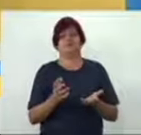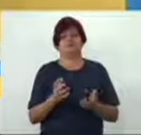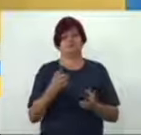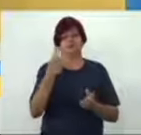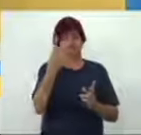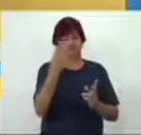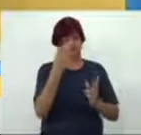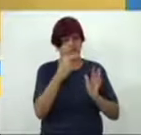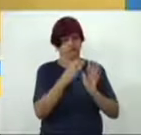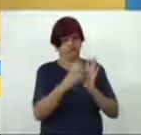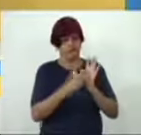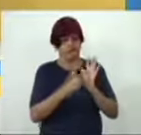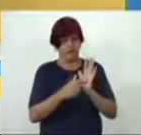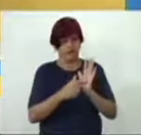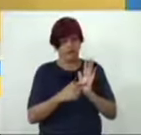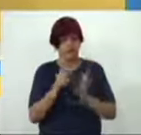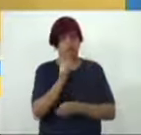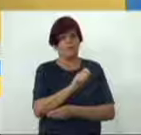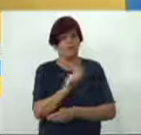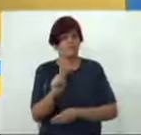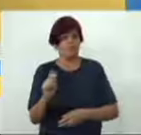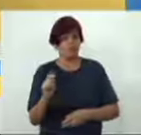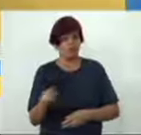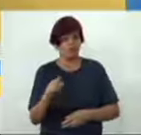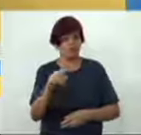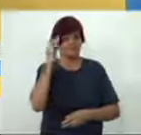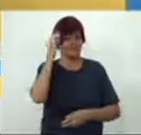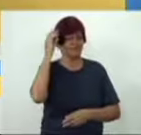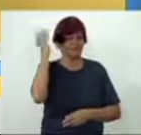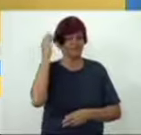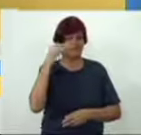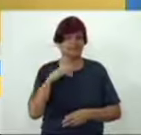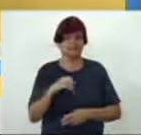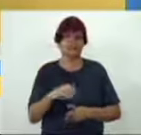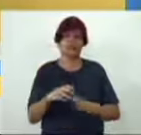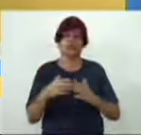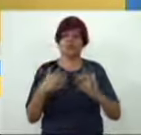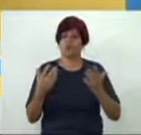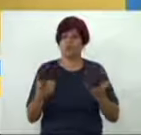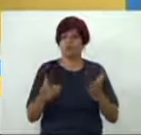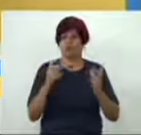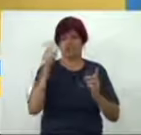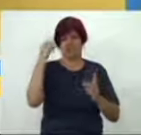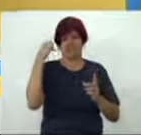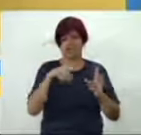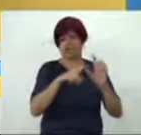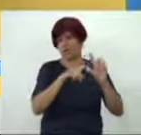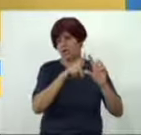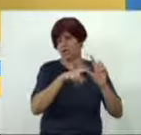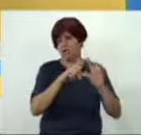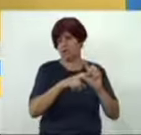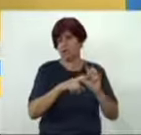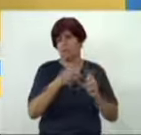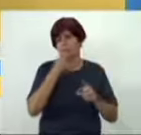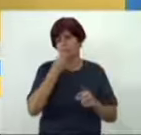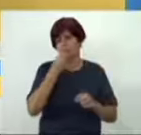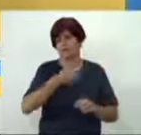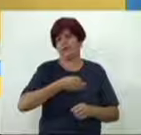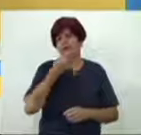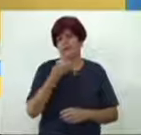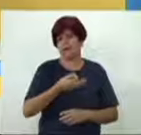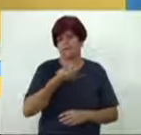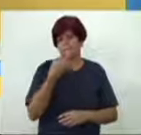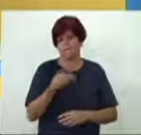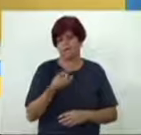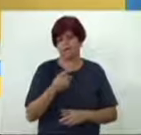son elementos metodológicos que yo tengo que conocer desde el punto de vista que conozco el contenido para entonces poderlo